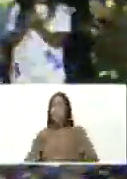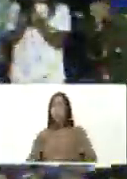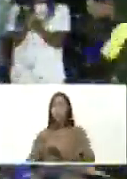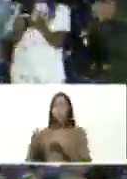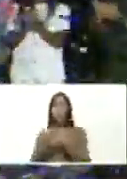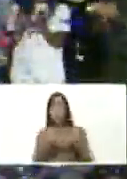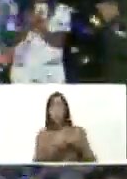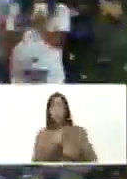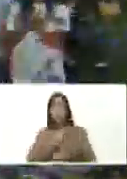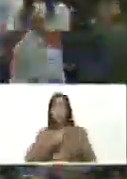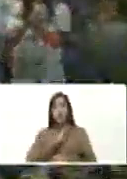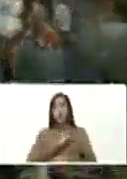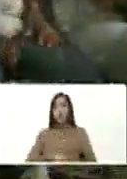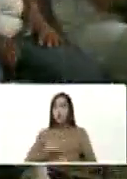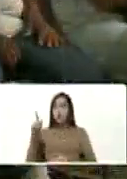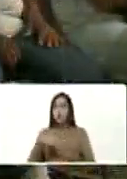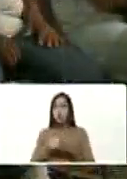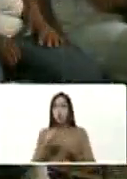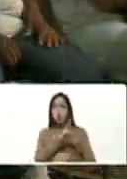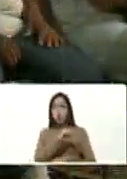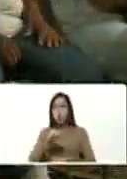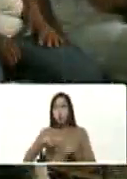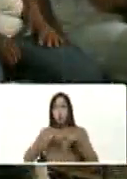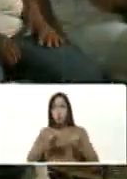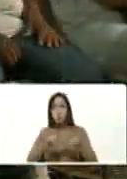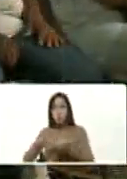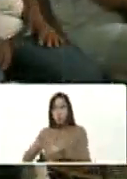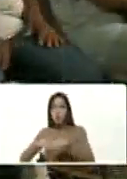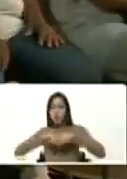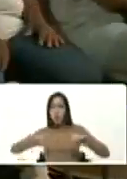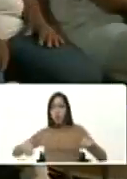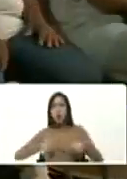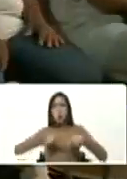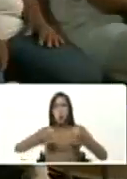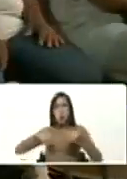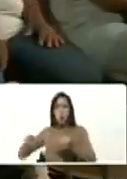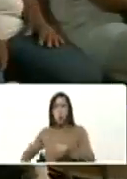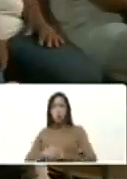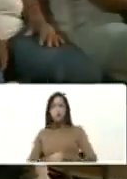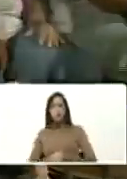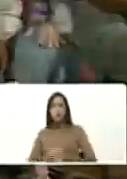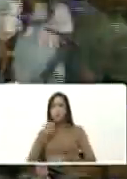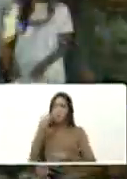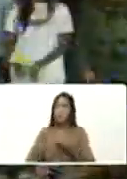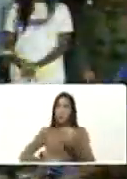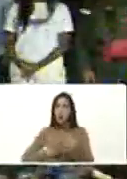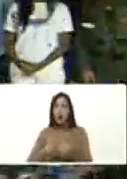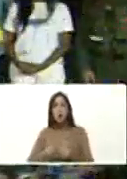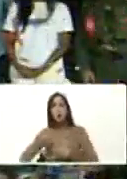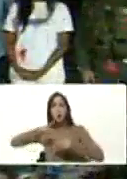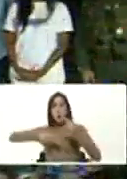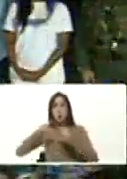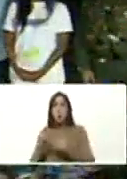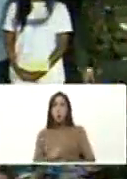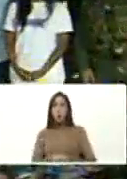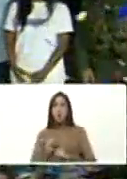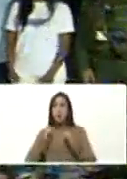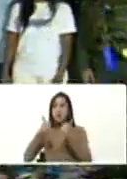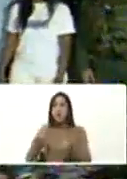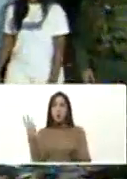propiedad. 1.200.000 títulos de tierra urbana, que es una gran gesta construida desde el año